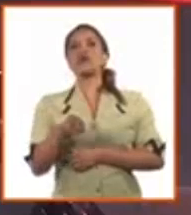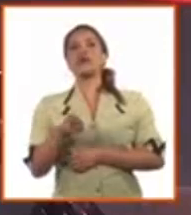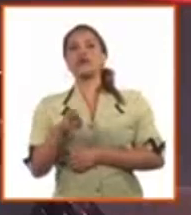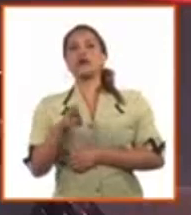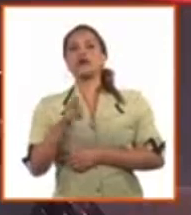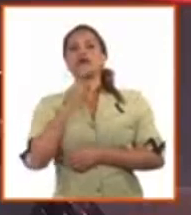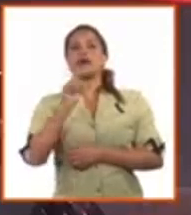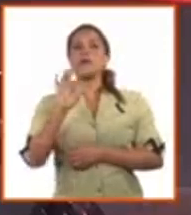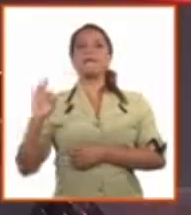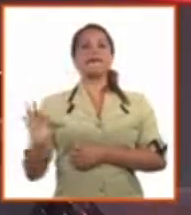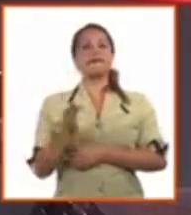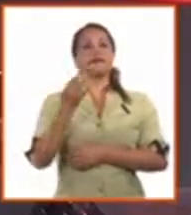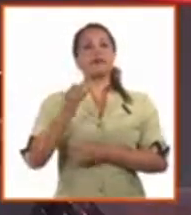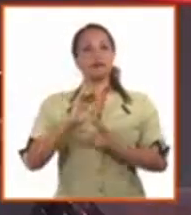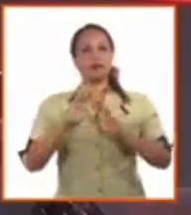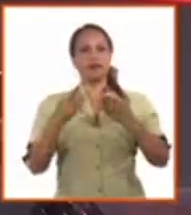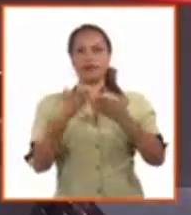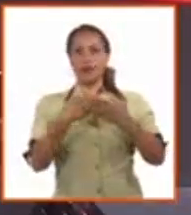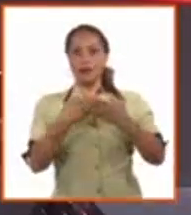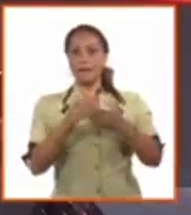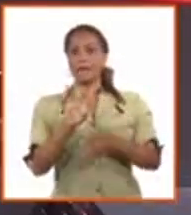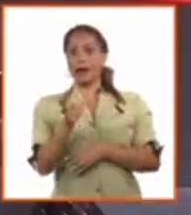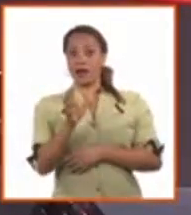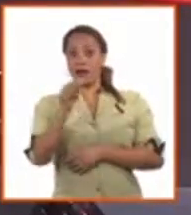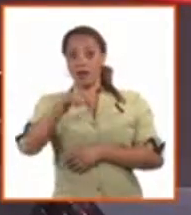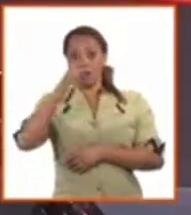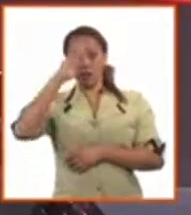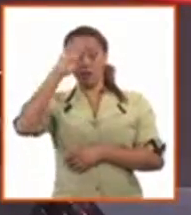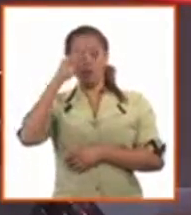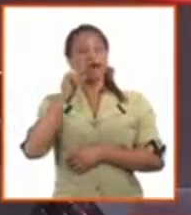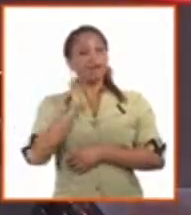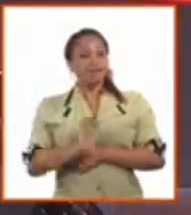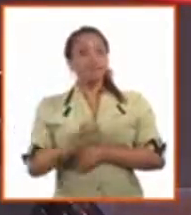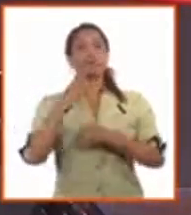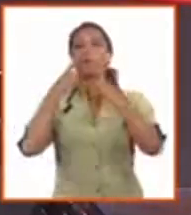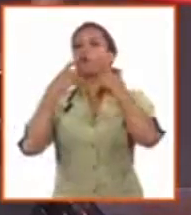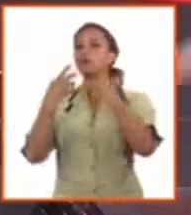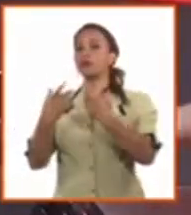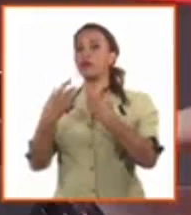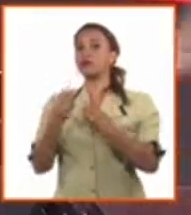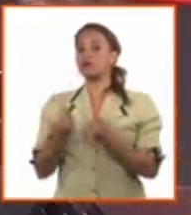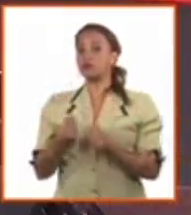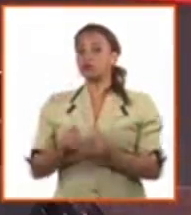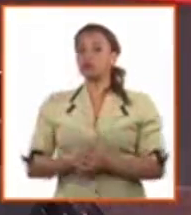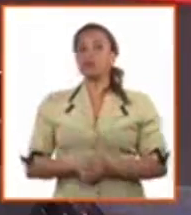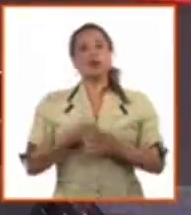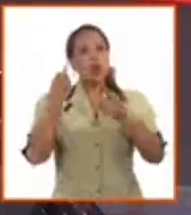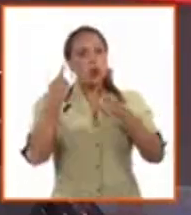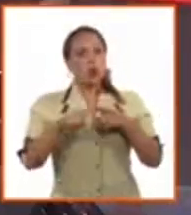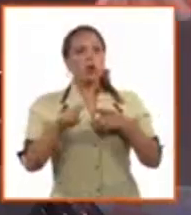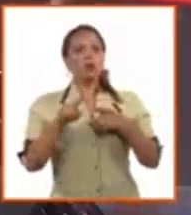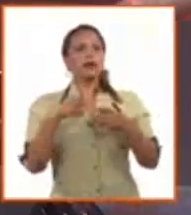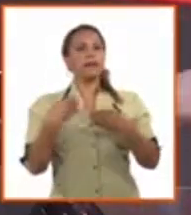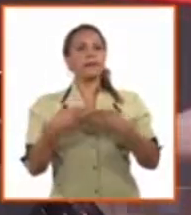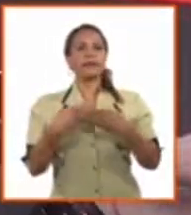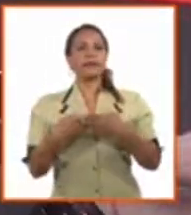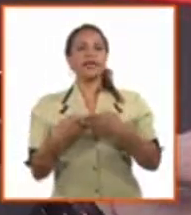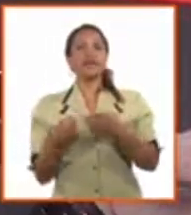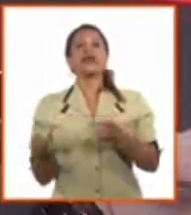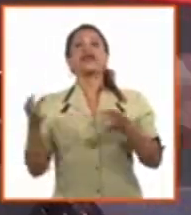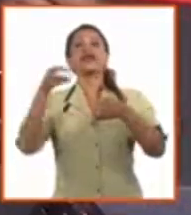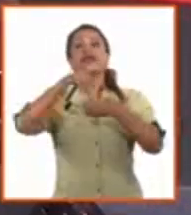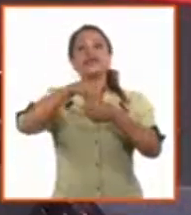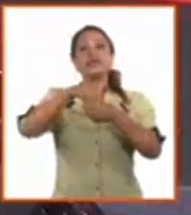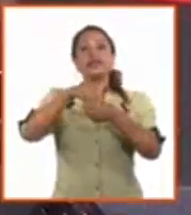de la plataforma tecnológica que gestione el sector bancario en cuba muy importante y hay por ejemplo a otra